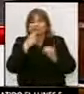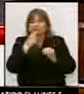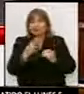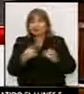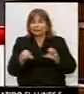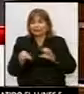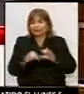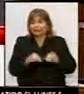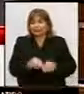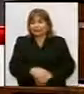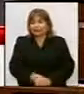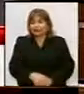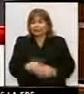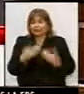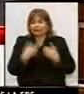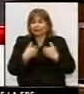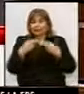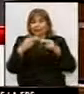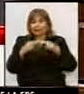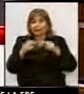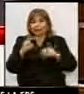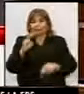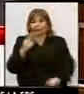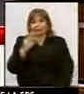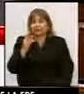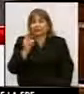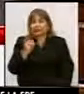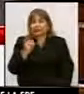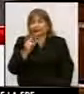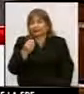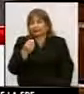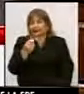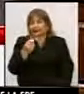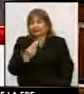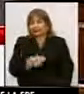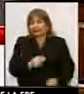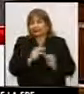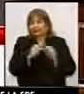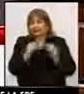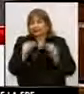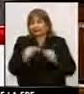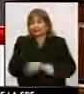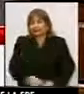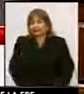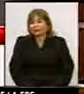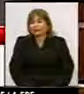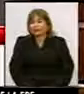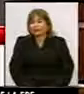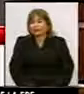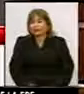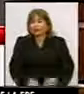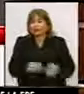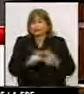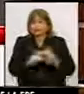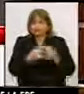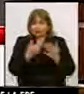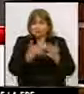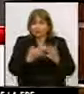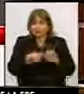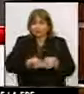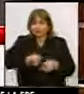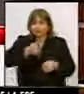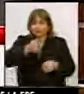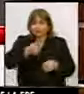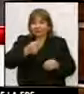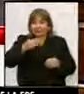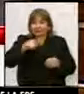hecho que tenga que investigarse desde 2007 al 2012. Un solo párrafo. Todo comienza con este directorio